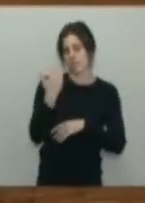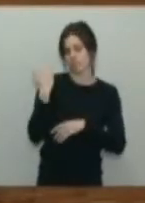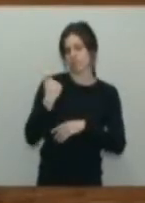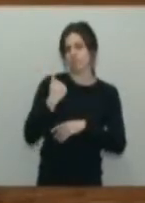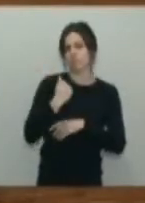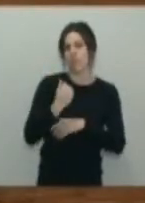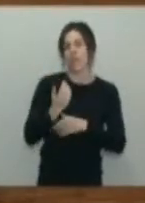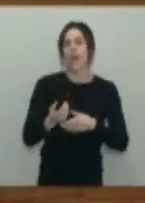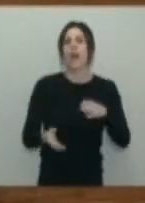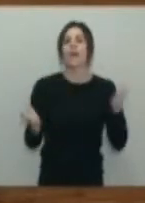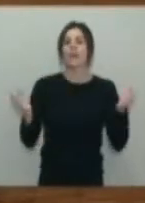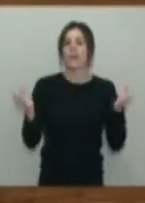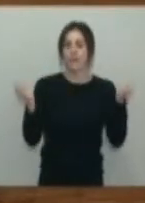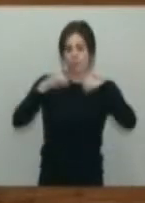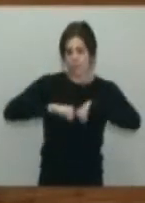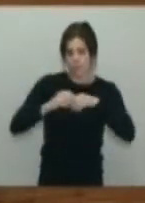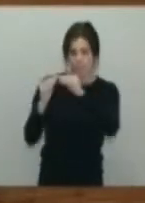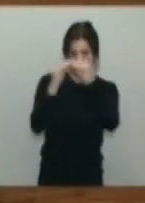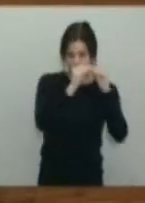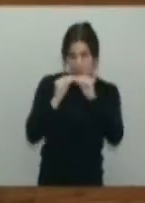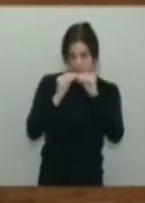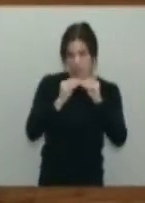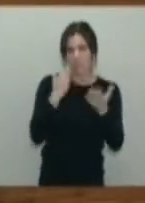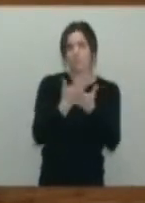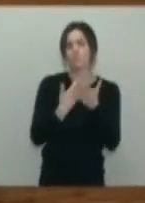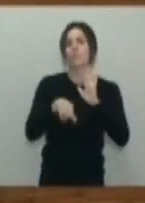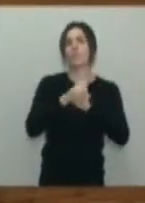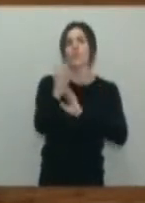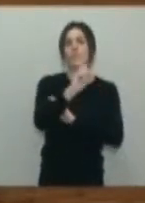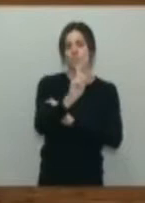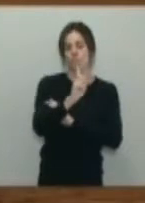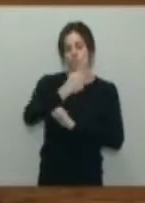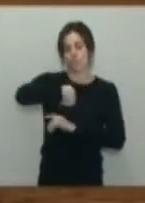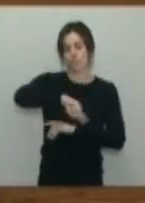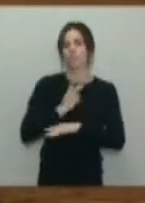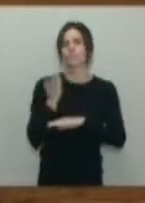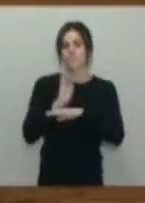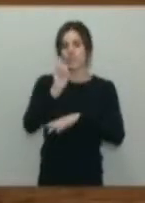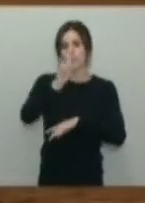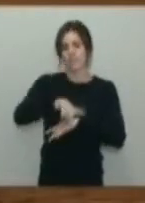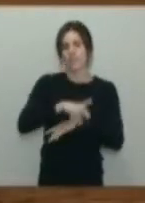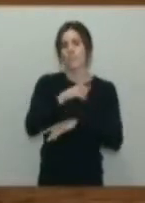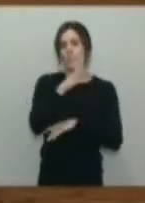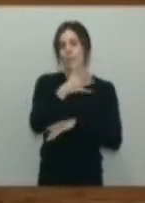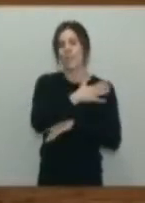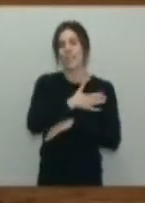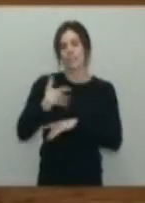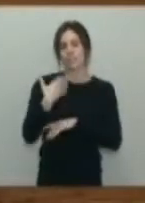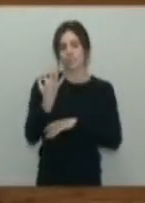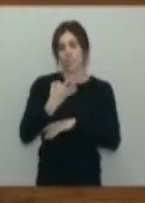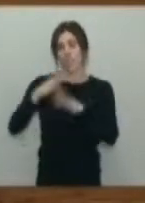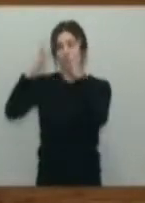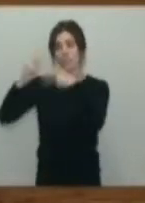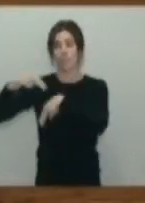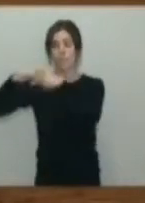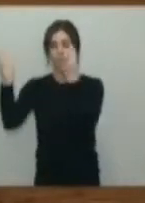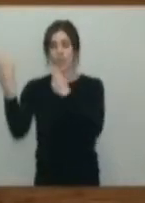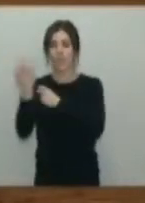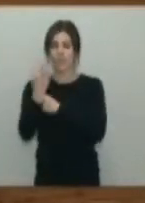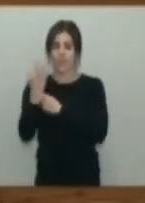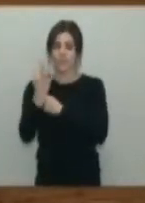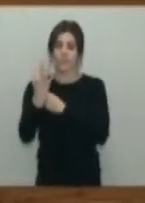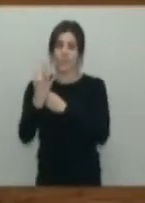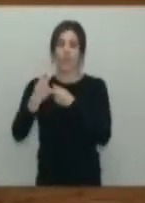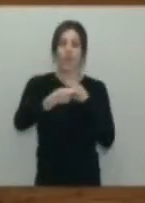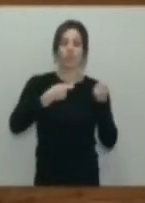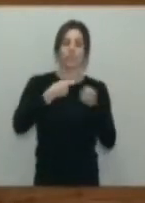una proposición no de ley presentada por nuestro grupo en la que pretendíamos que desde la Administración se tomaran medidas para garantizar los pagos en